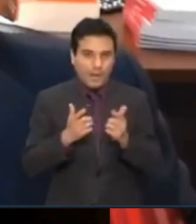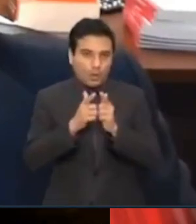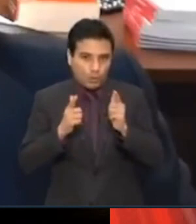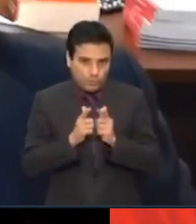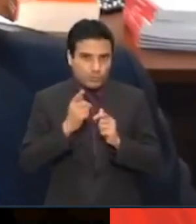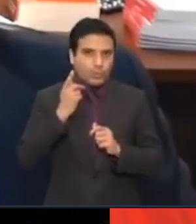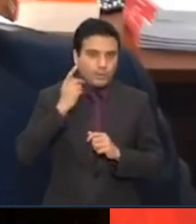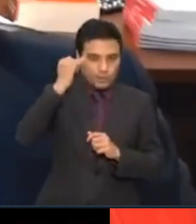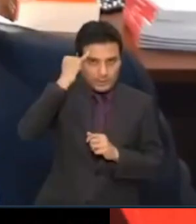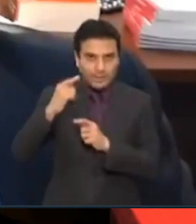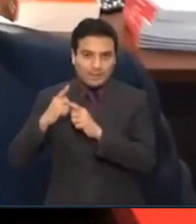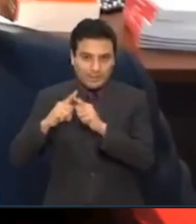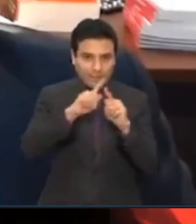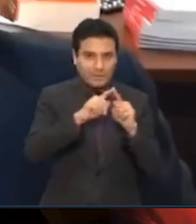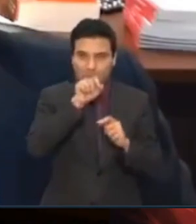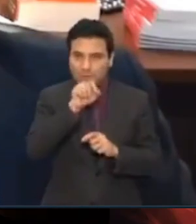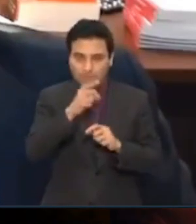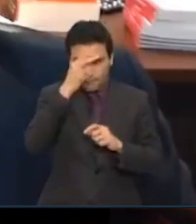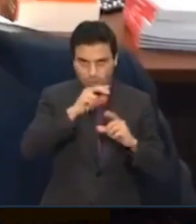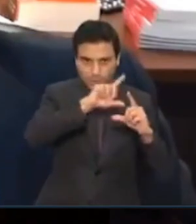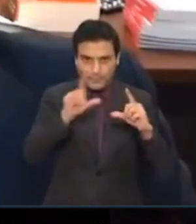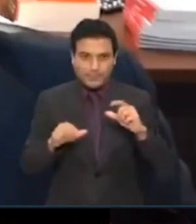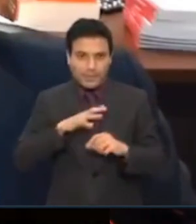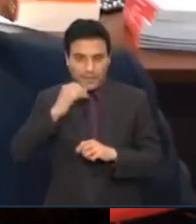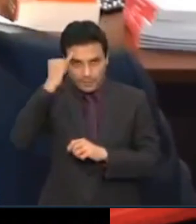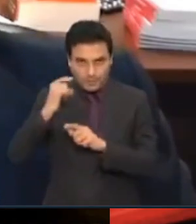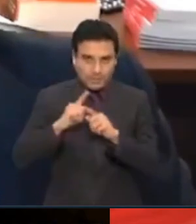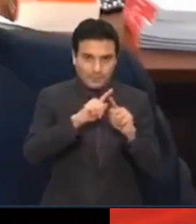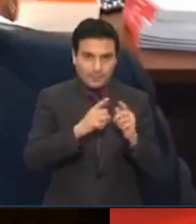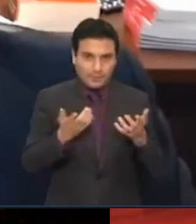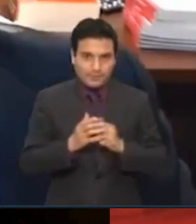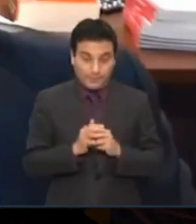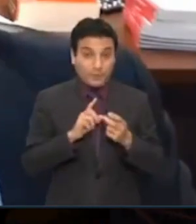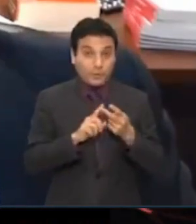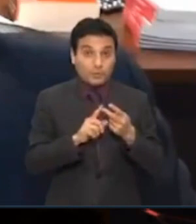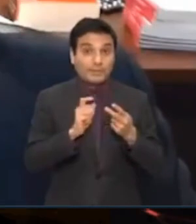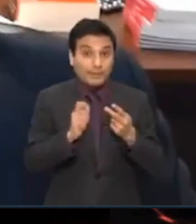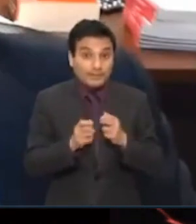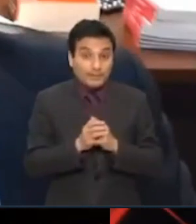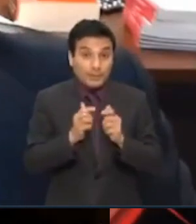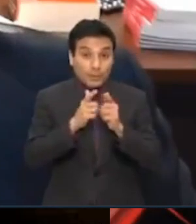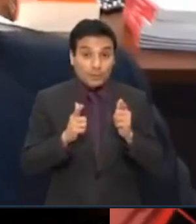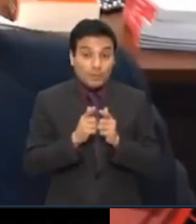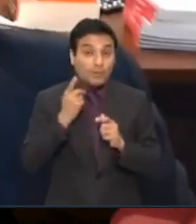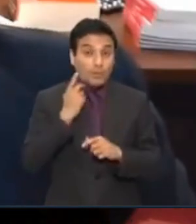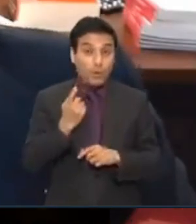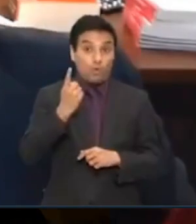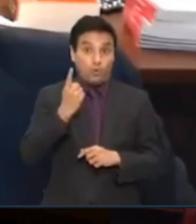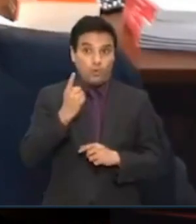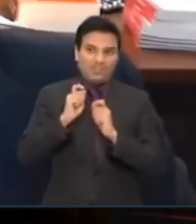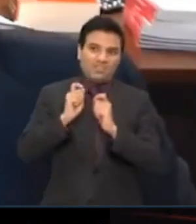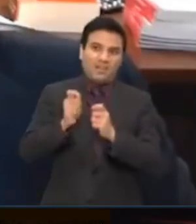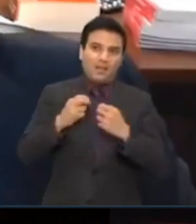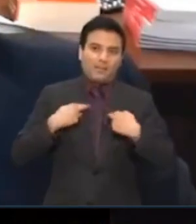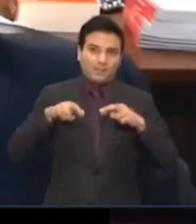existe en el país y que se refrende y recompone en cada elección a través del sufragio libre. Y por el otro, que ningún partido tenga una sobrerepresentación mayor a